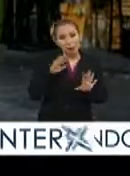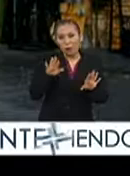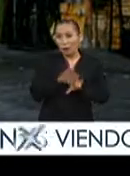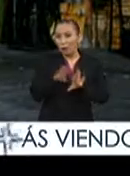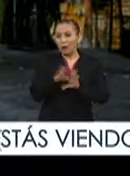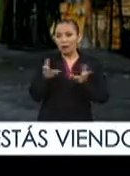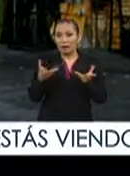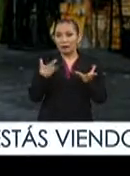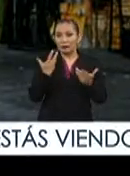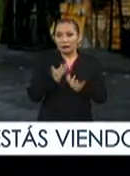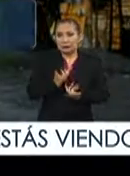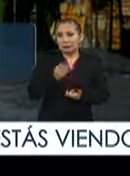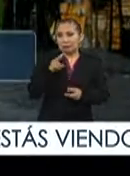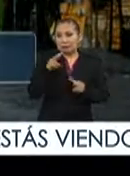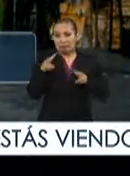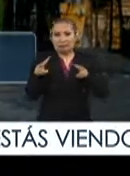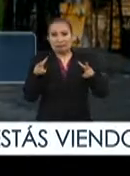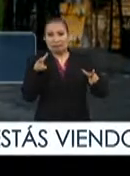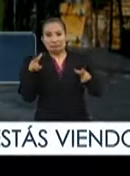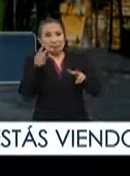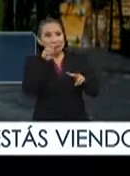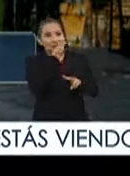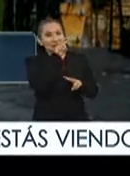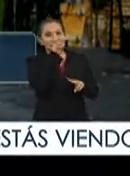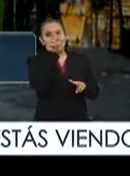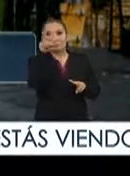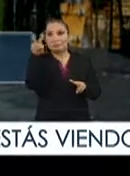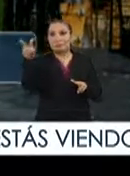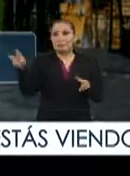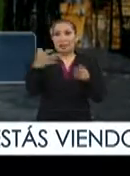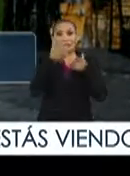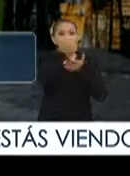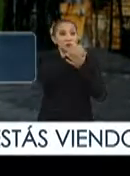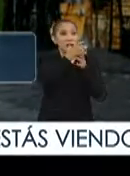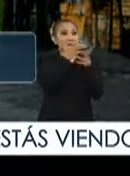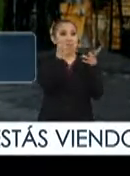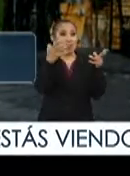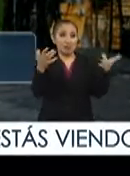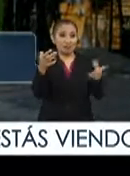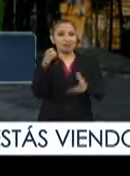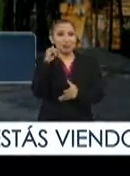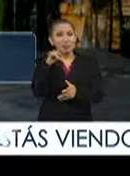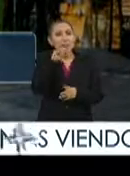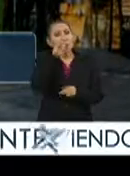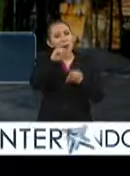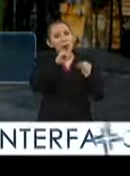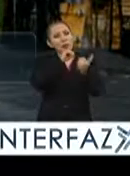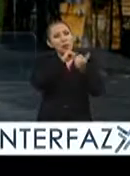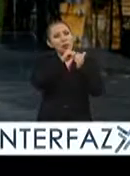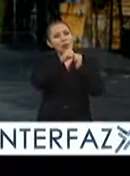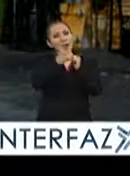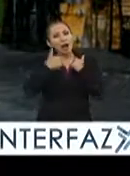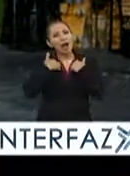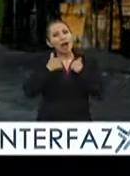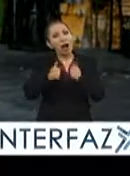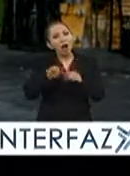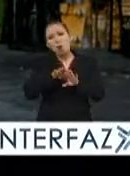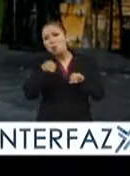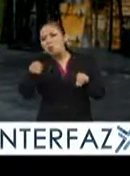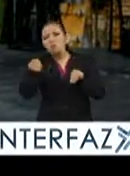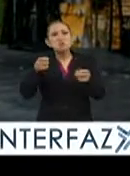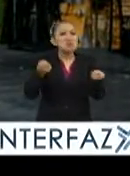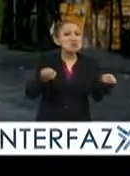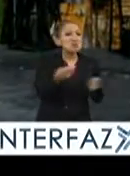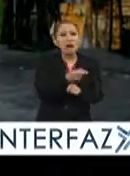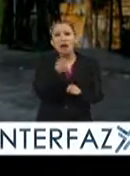como un poco asustado de ver esta gran ciudad, sí. Ya después que tú empiezas a entender cómo se